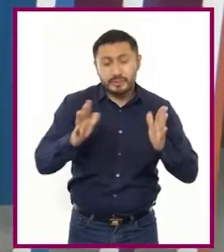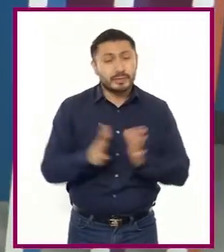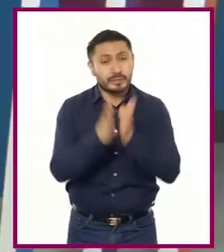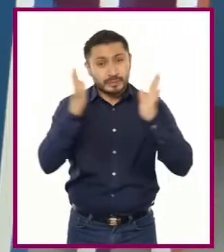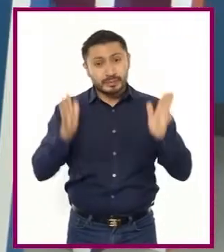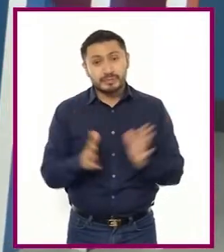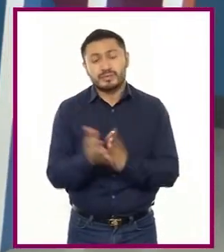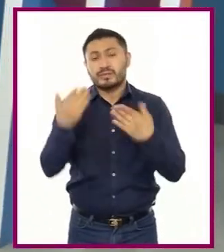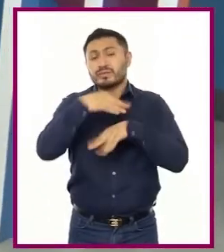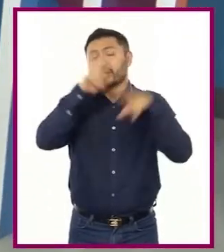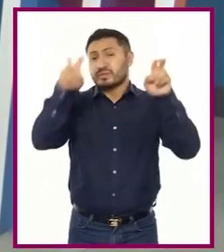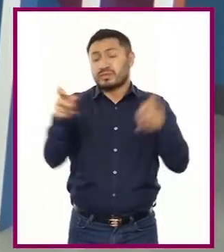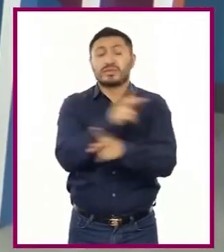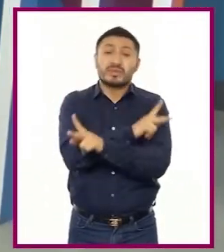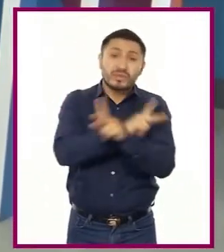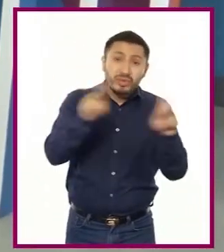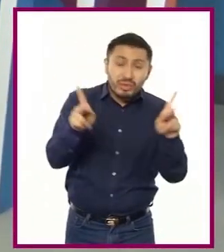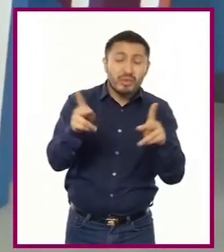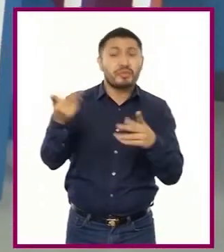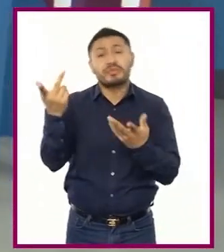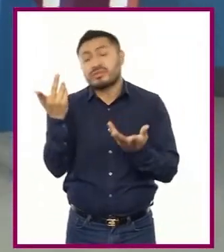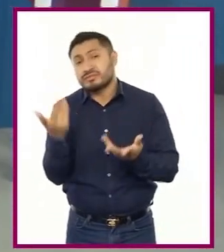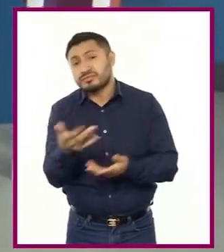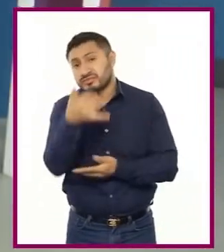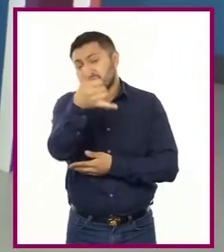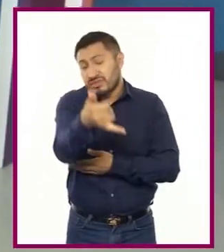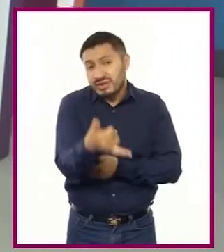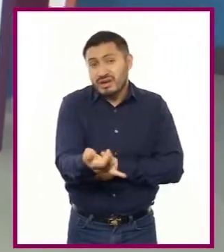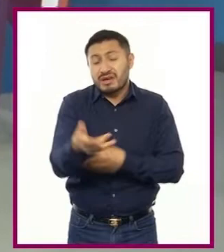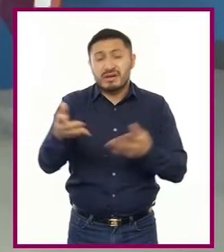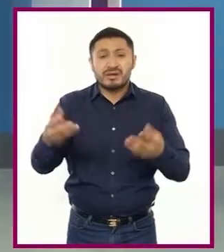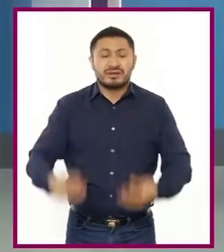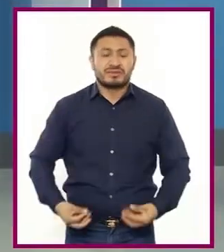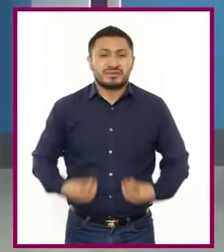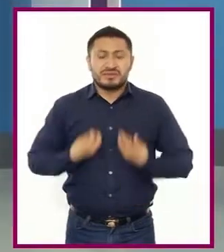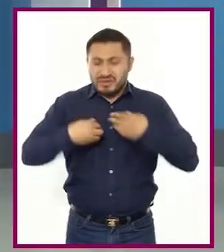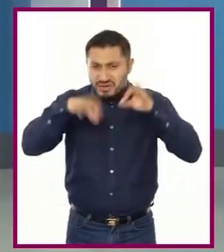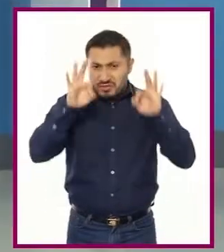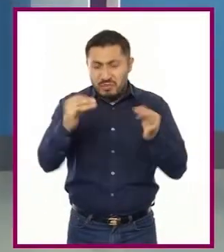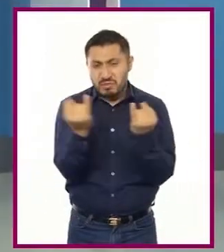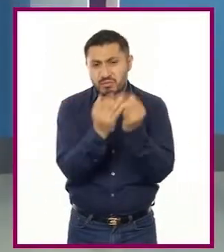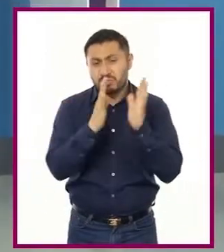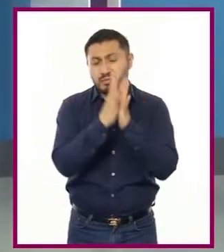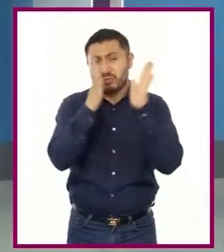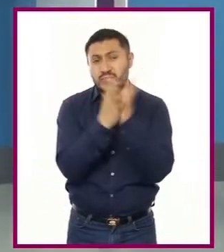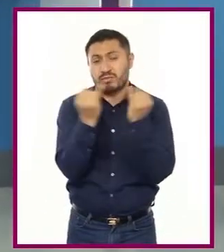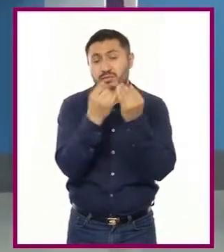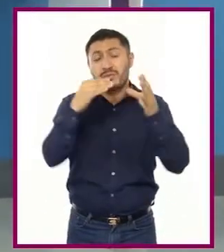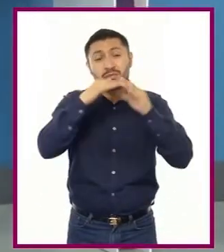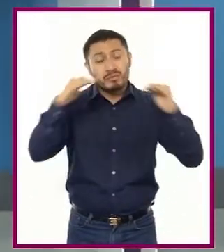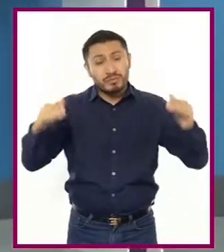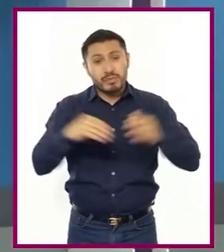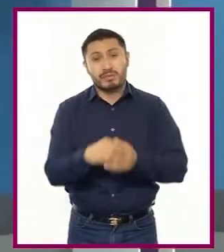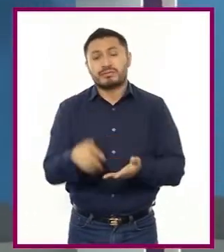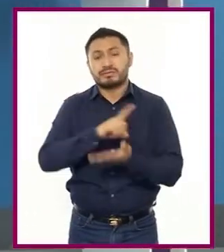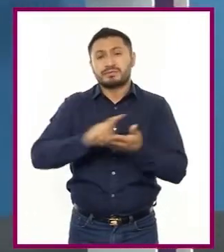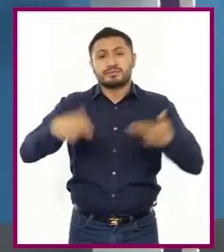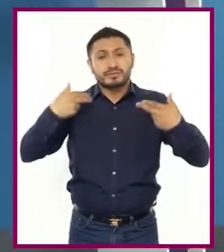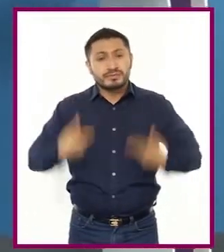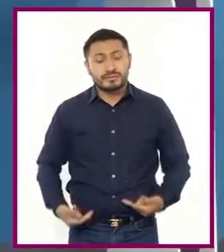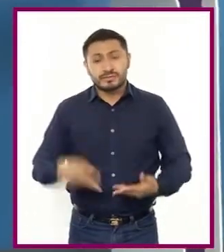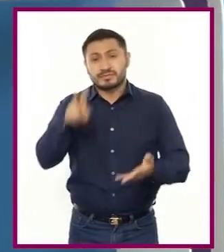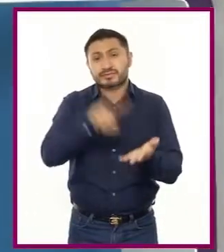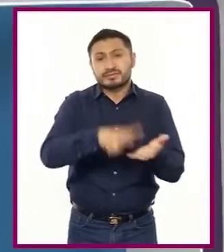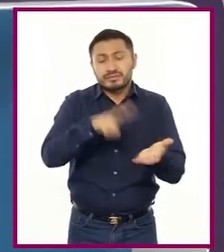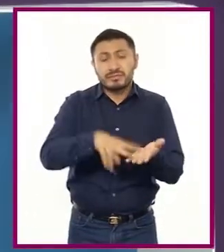con los asuntos públicos y en la construcción de la vida democrática. Los derechos humanos son valores y derechos